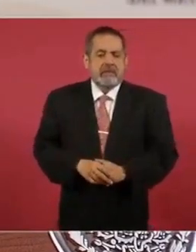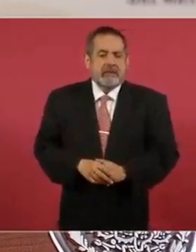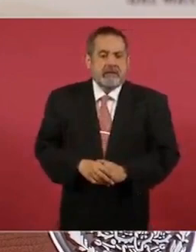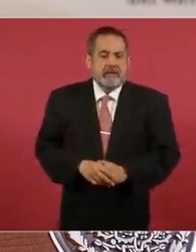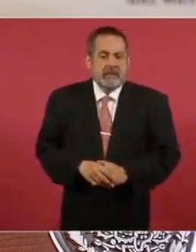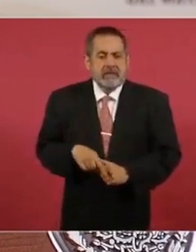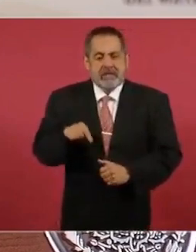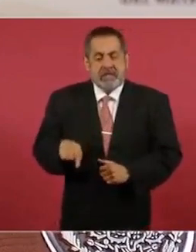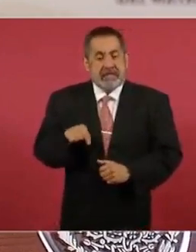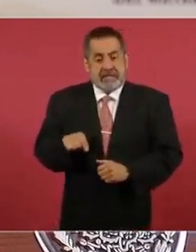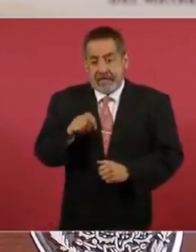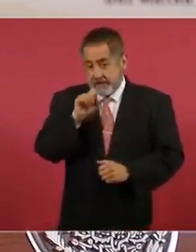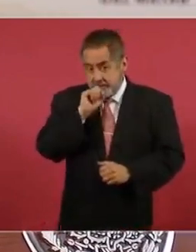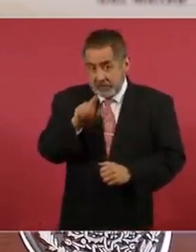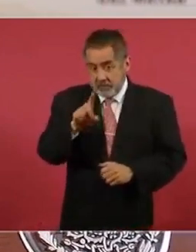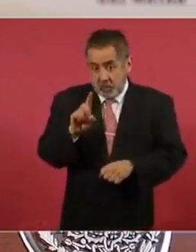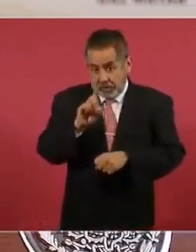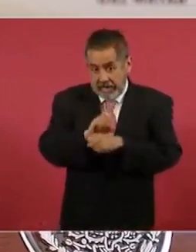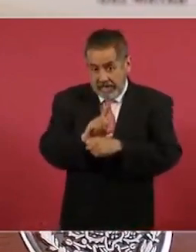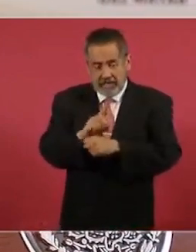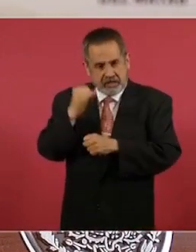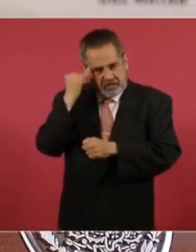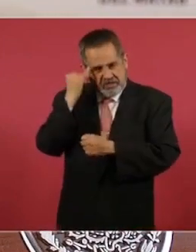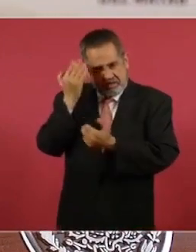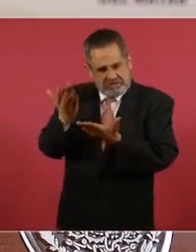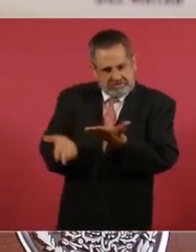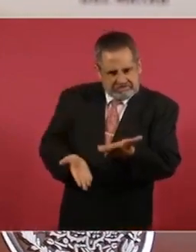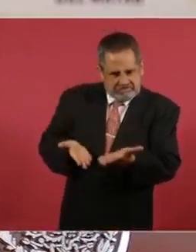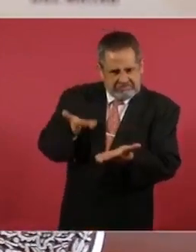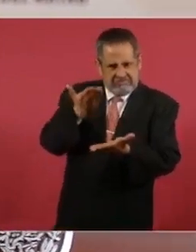1857. Y voy a presentar ese día